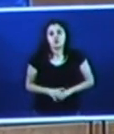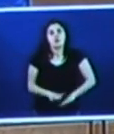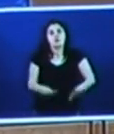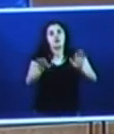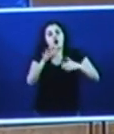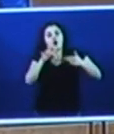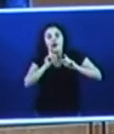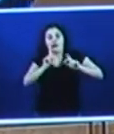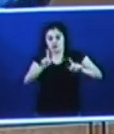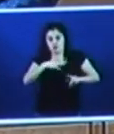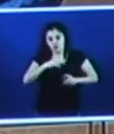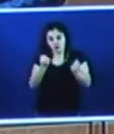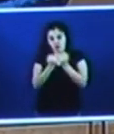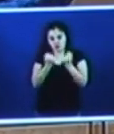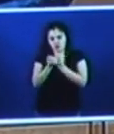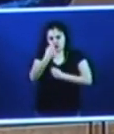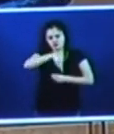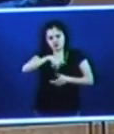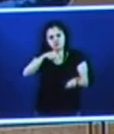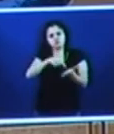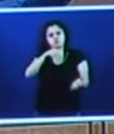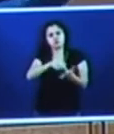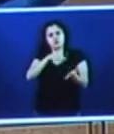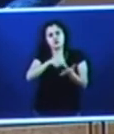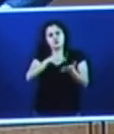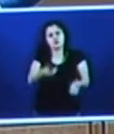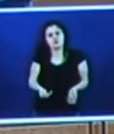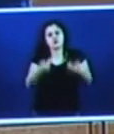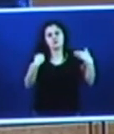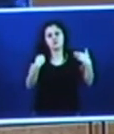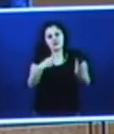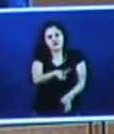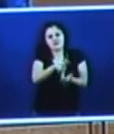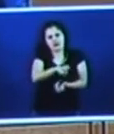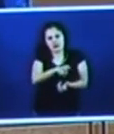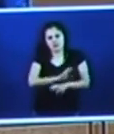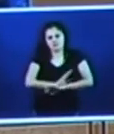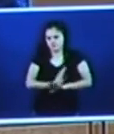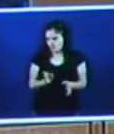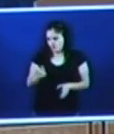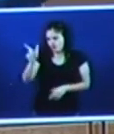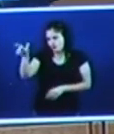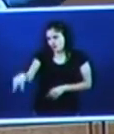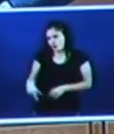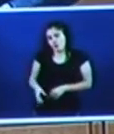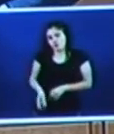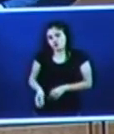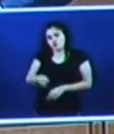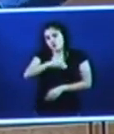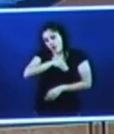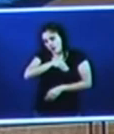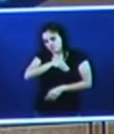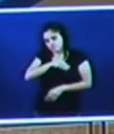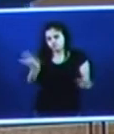lle subimos as súas obrigas fiscais e tributarias. Señoría, lamento que voste confunda o golpe de Estado coa seleciós,